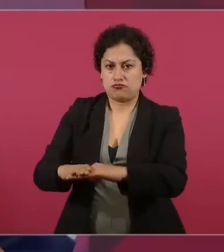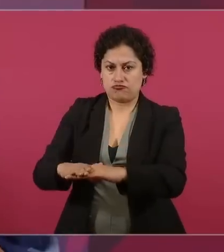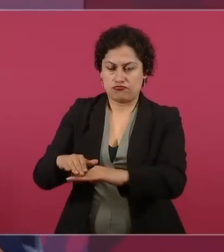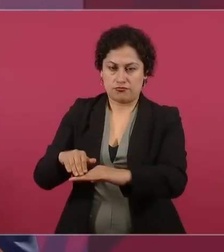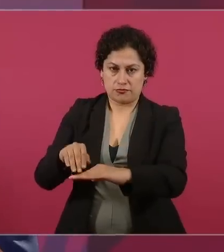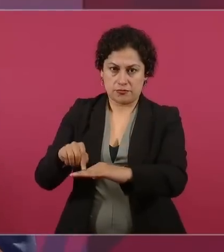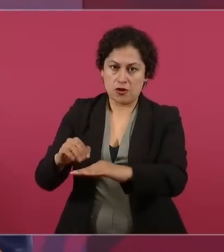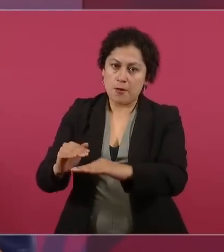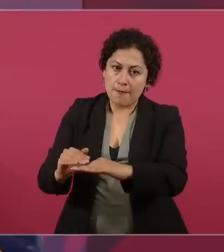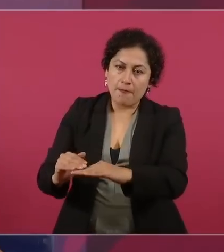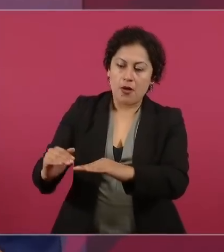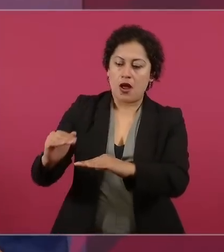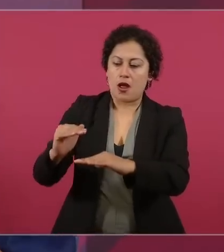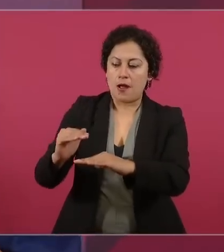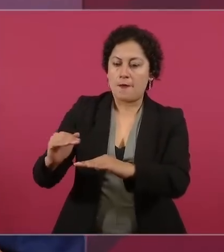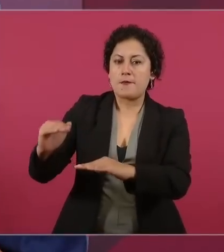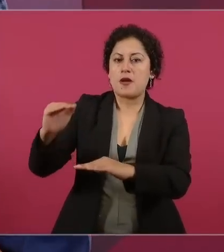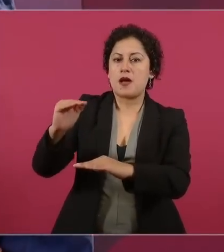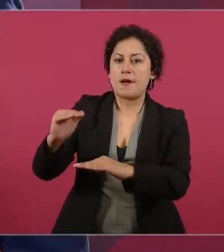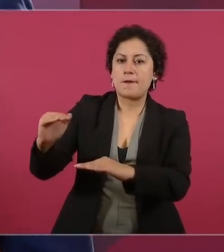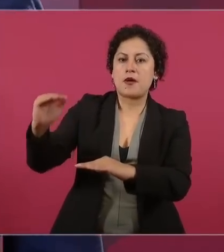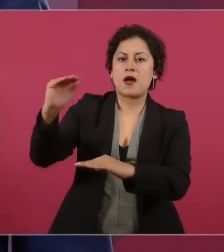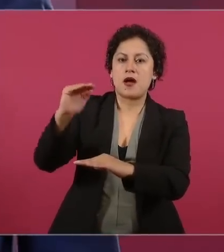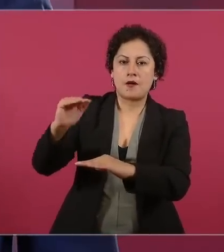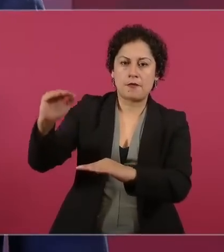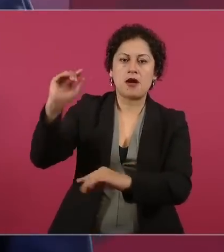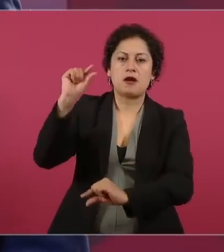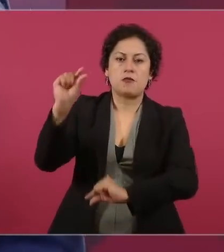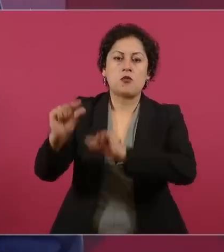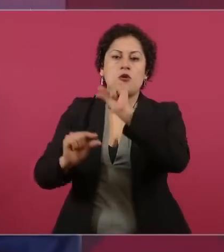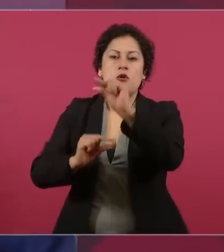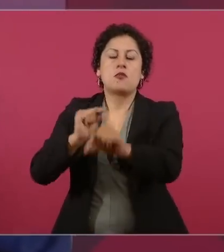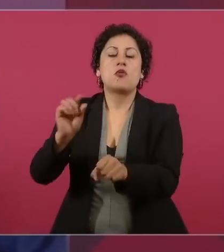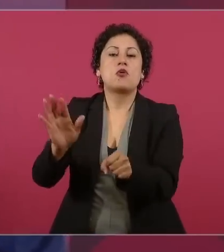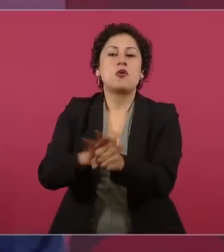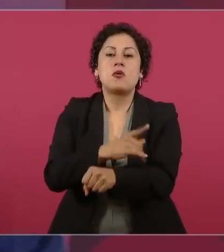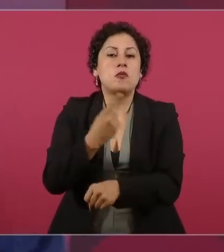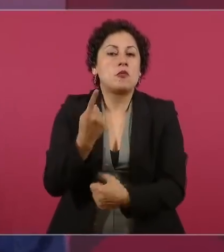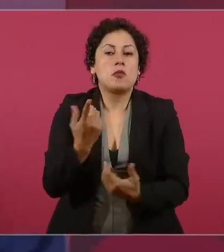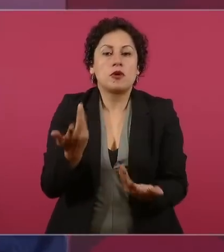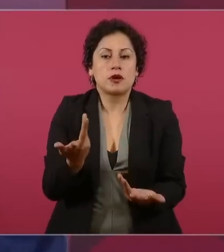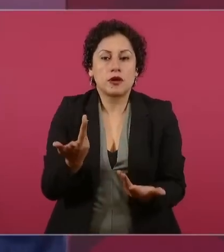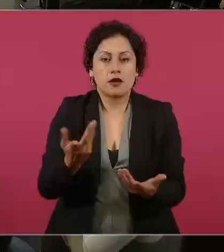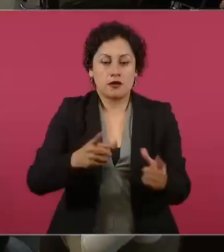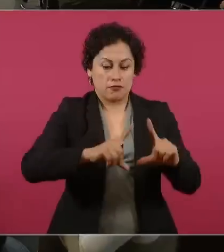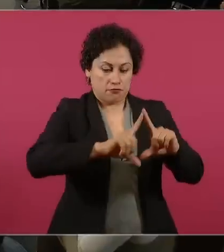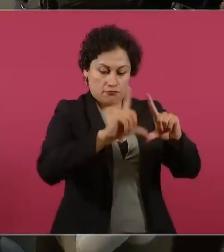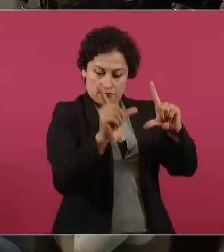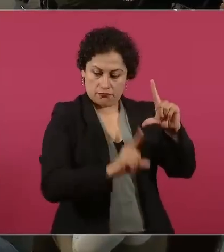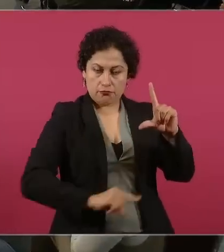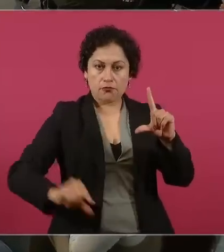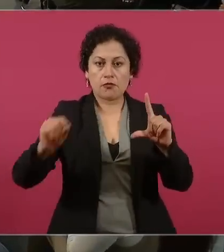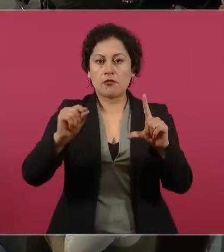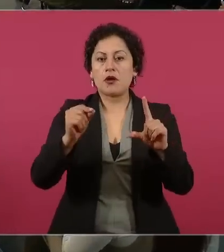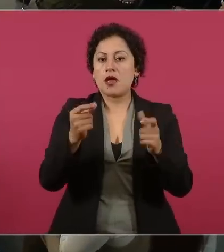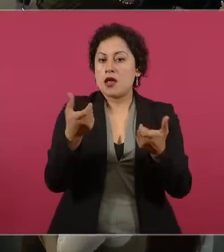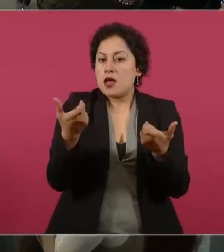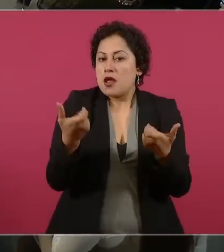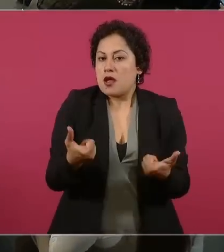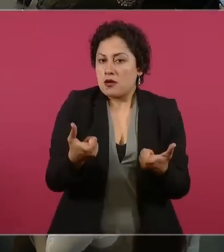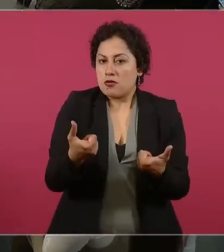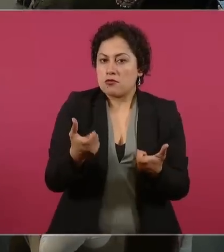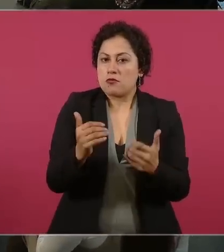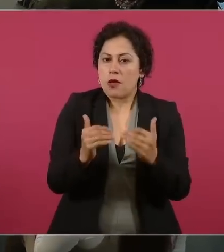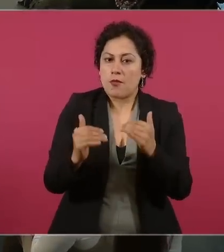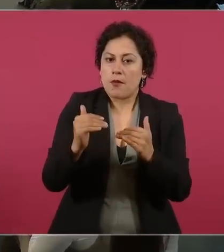porque afortunadamente la economía de nuestro país está creciendo. Llevamos 3 años